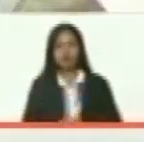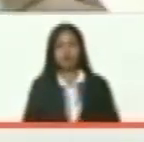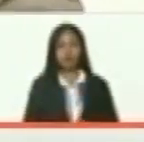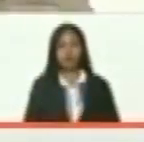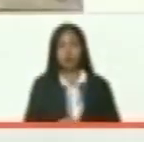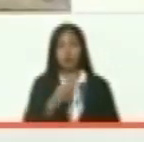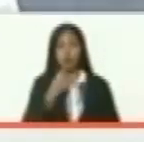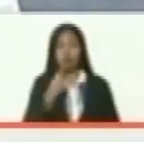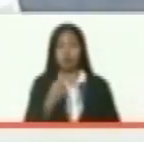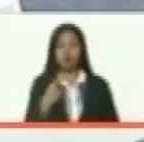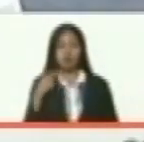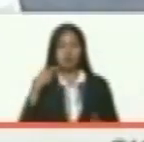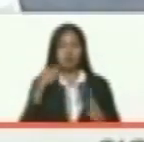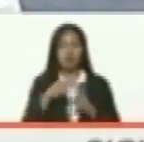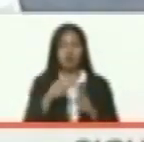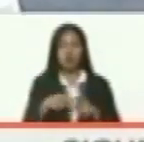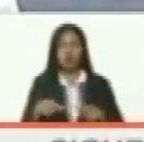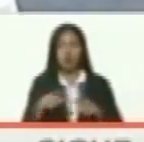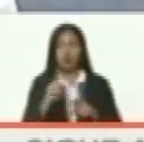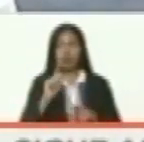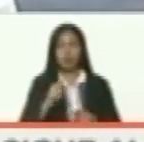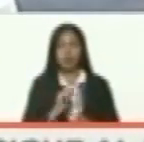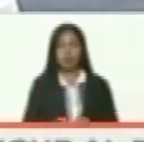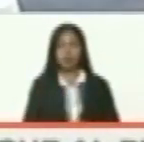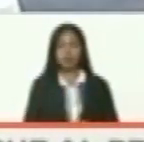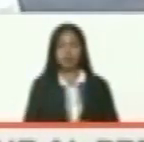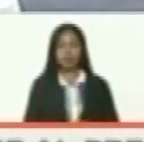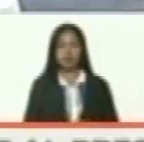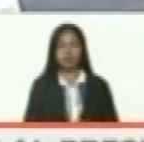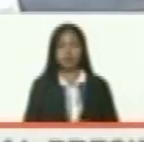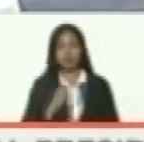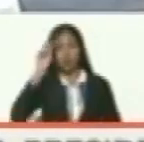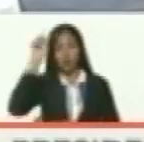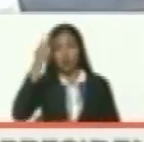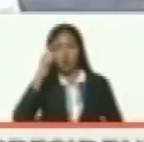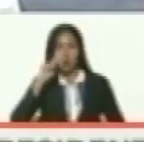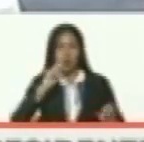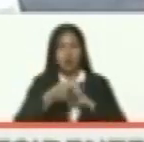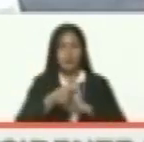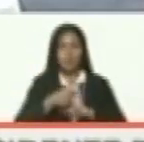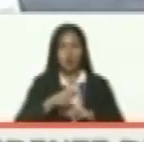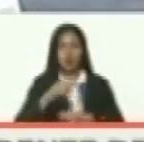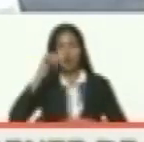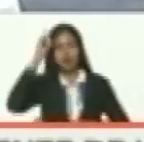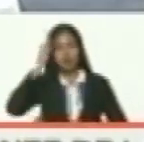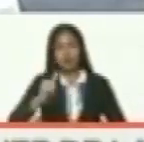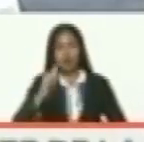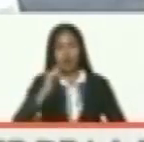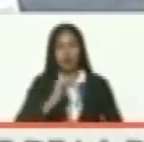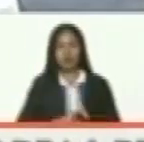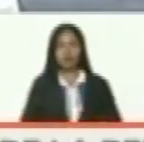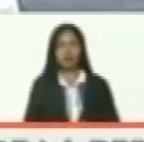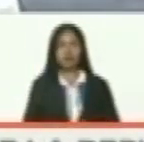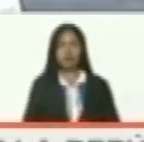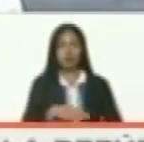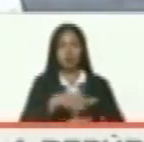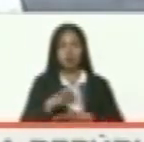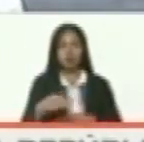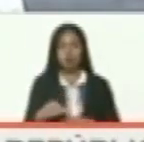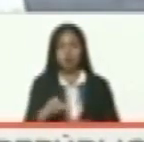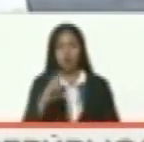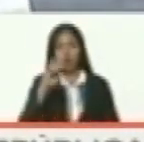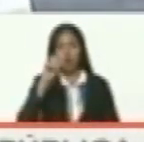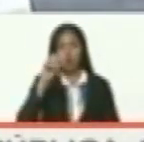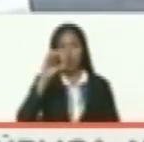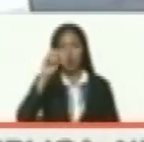Bueno, ahora nos vamos directamente de San Juan de los Morros a Yaracuy. Vámonos al municipio